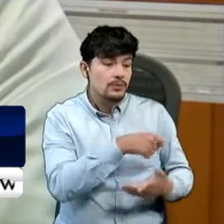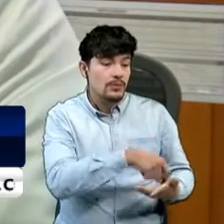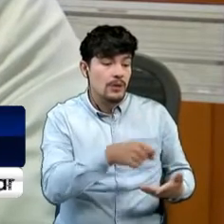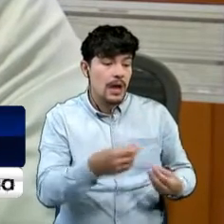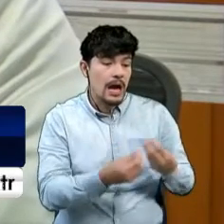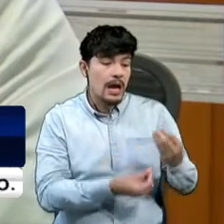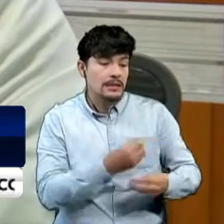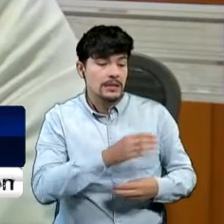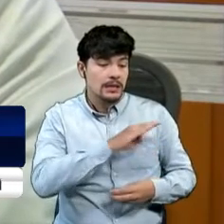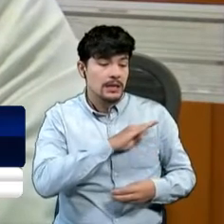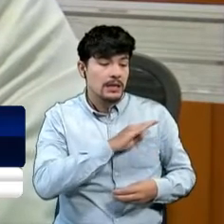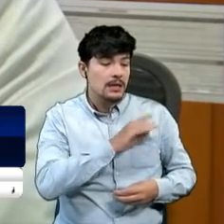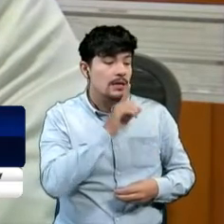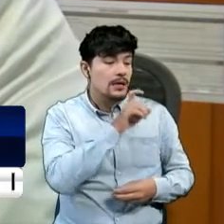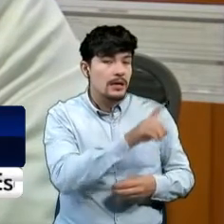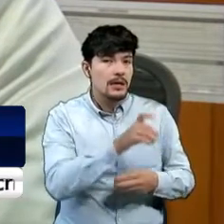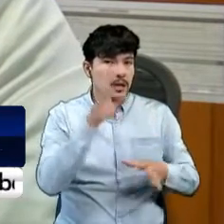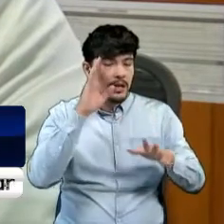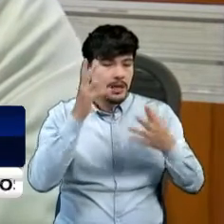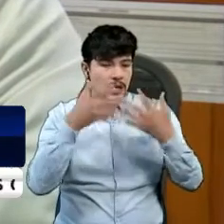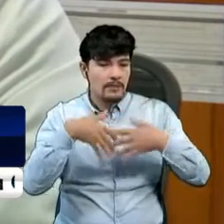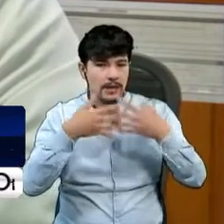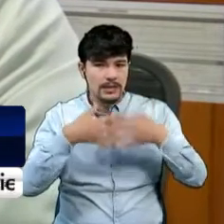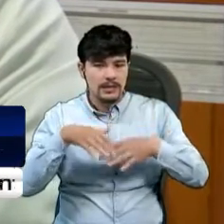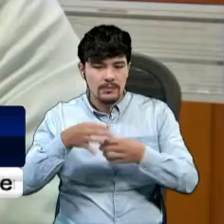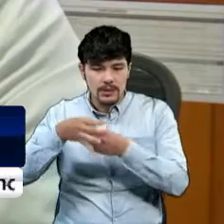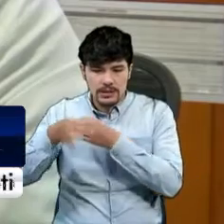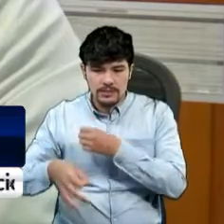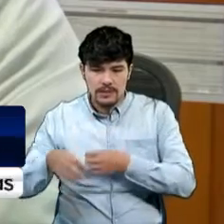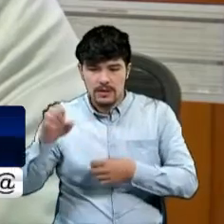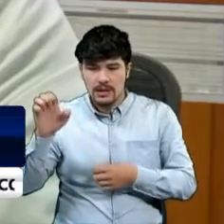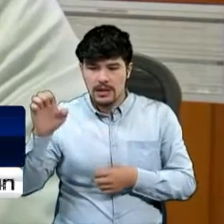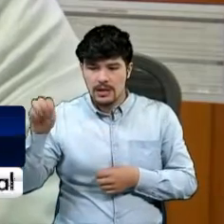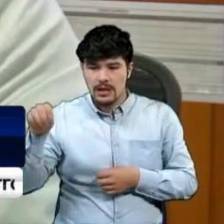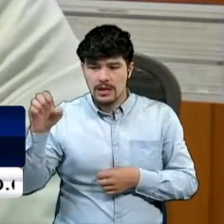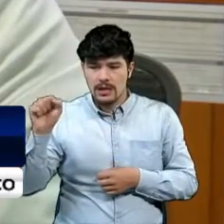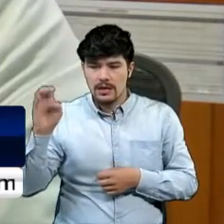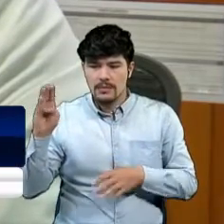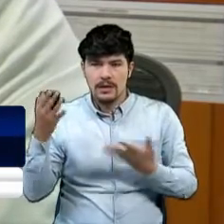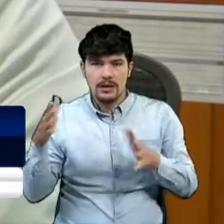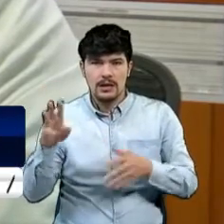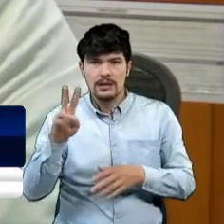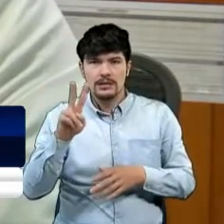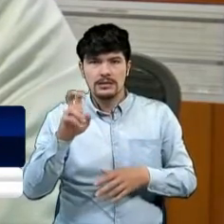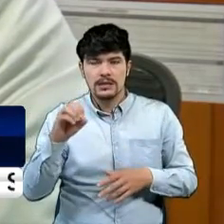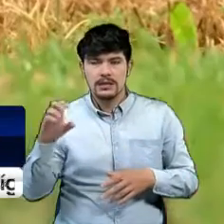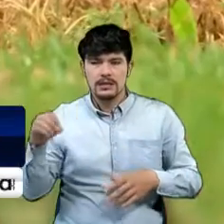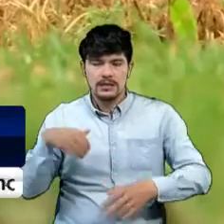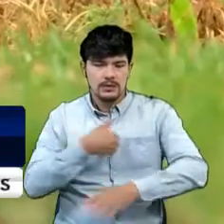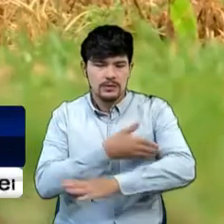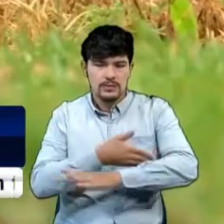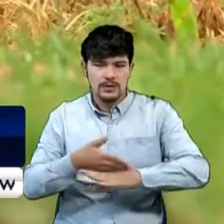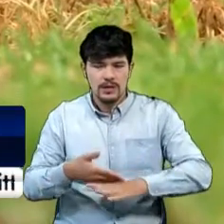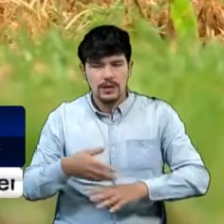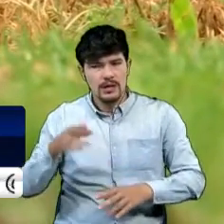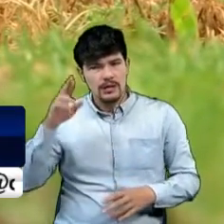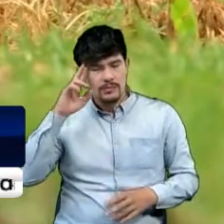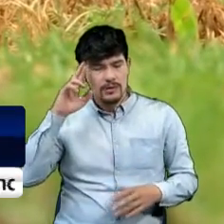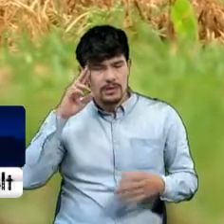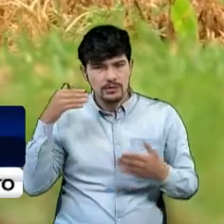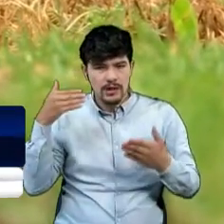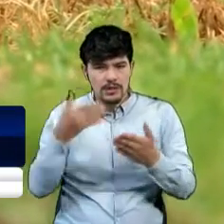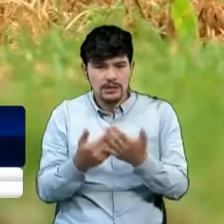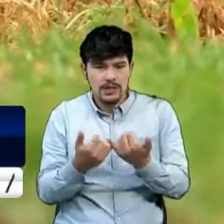con la empresa municipal de aseo de mar por casi 700 millones de pesos de los cuales a